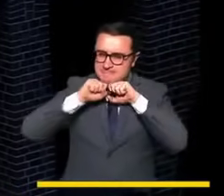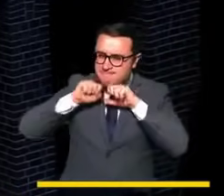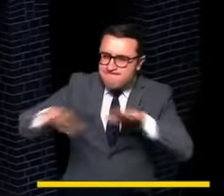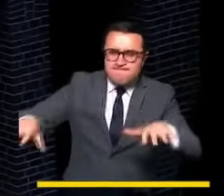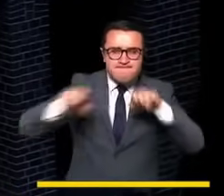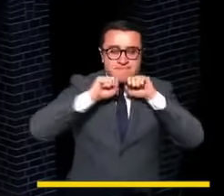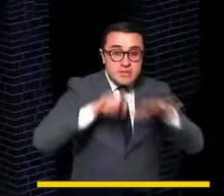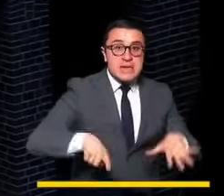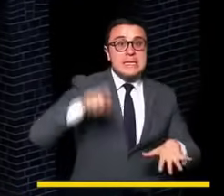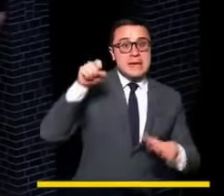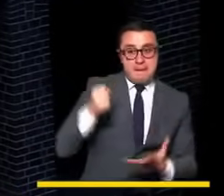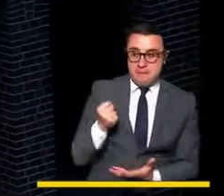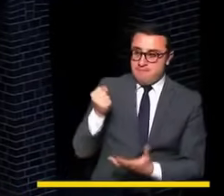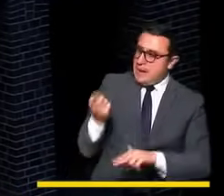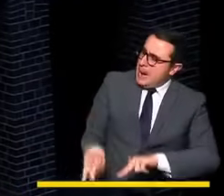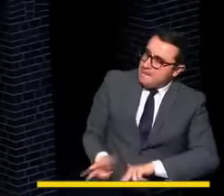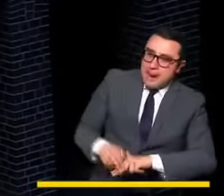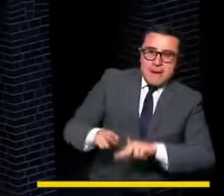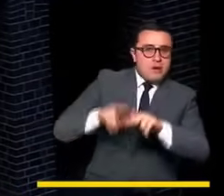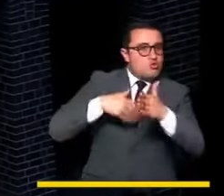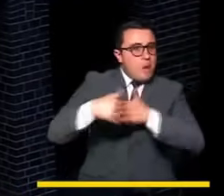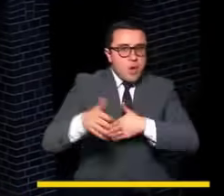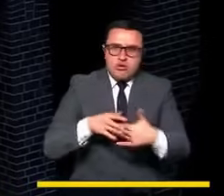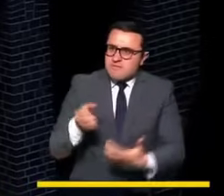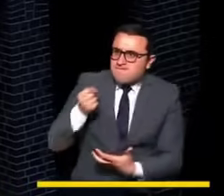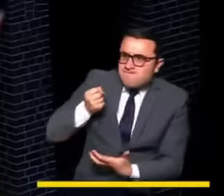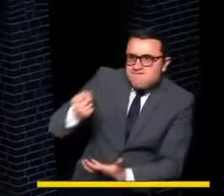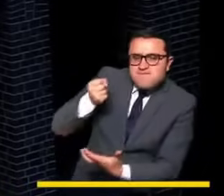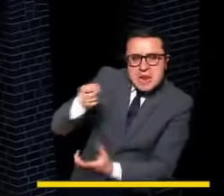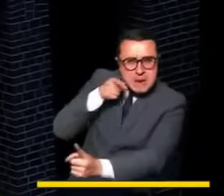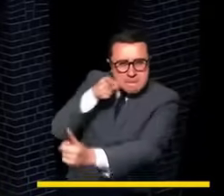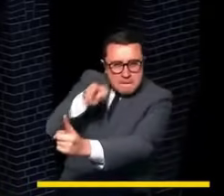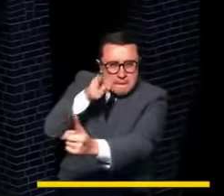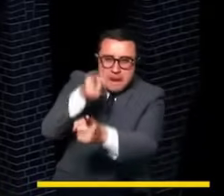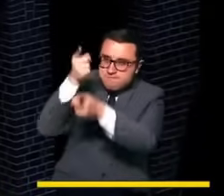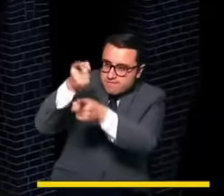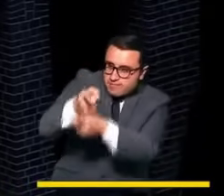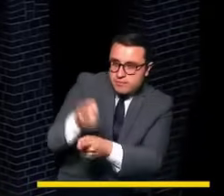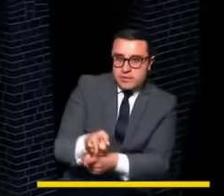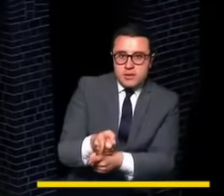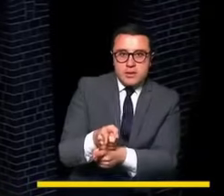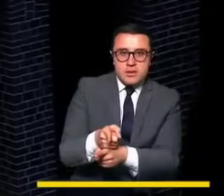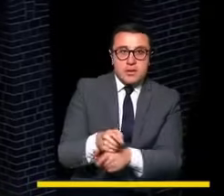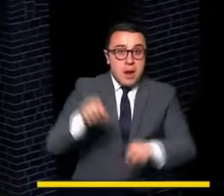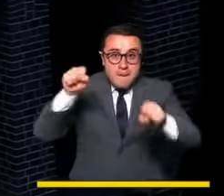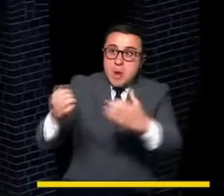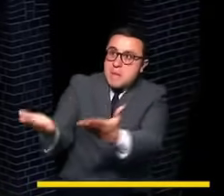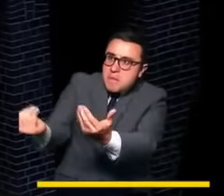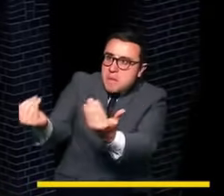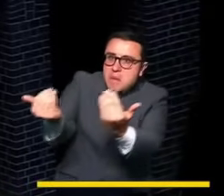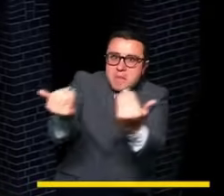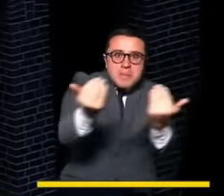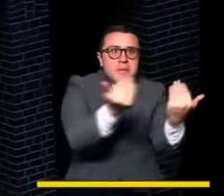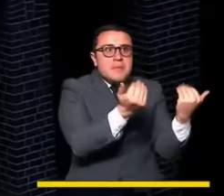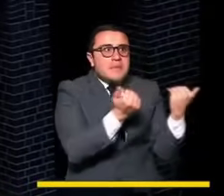ser más costosa, pero más eficaz. Toca donde es, donde podemos atraer.